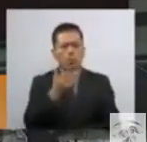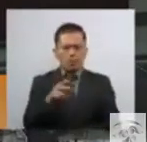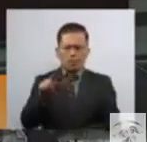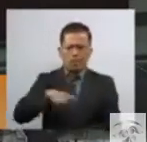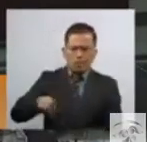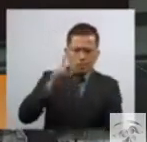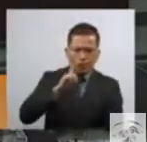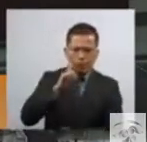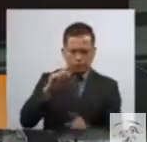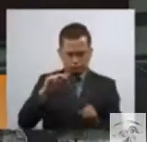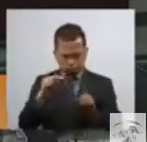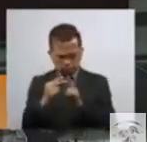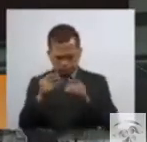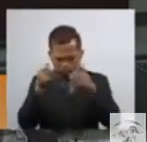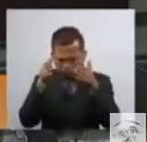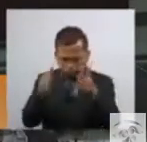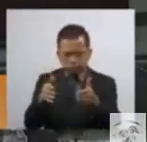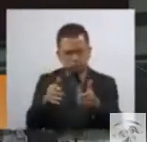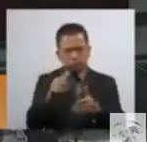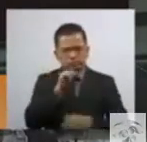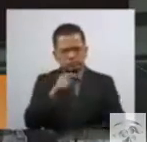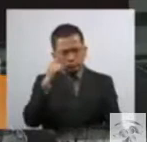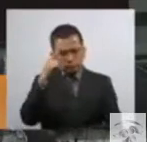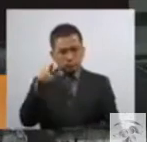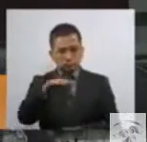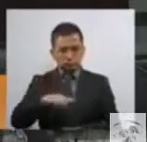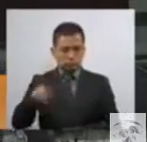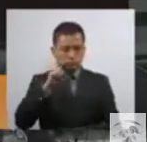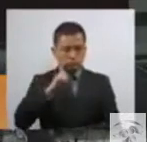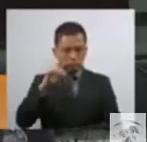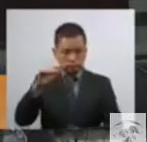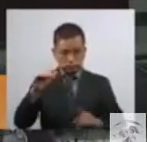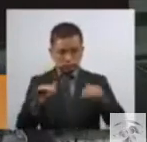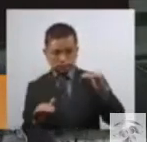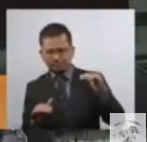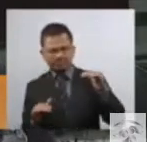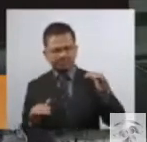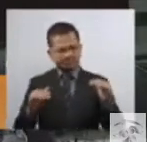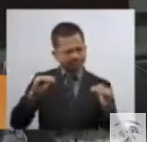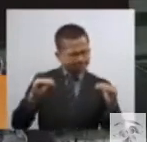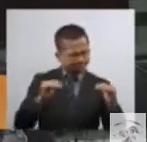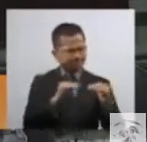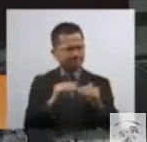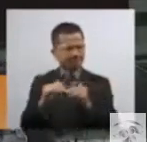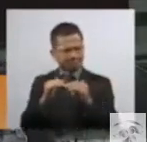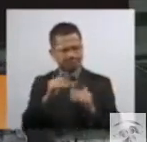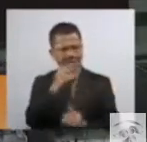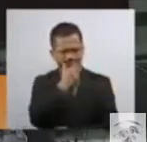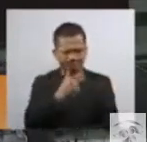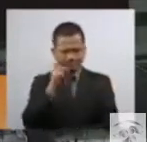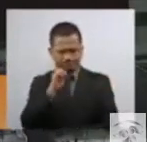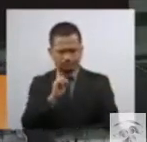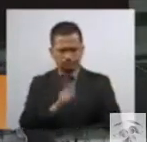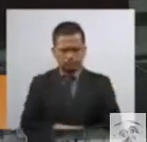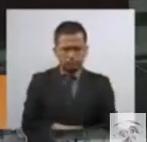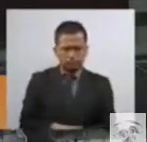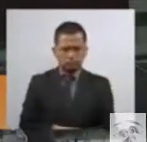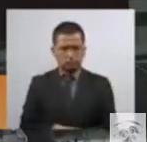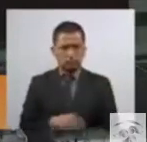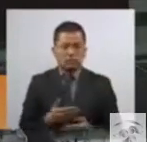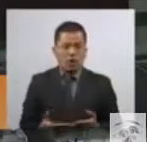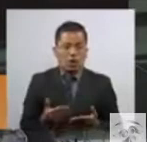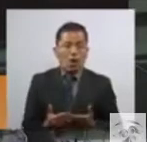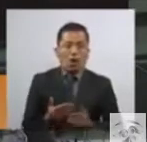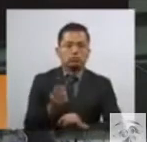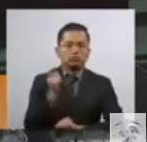permite destinar gasto para atender las brechas de desigualdad entre mujeres y hombres. Pero ahora, de lo que se trata, es que